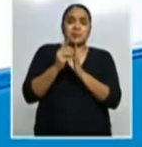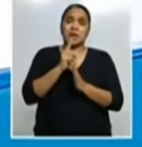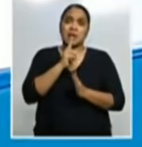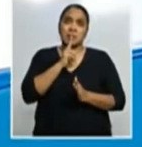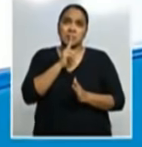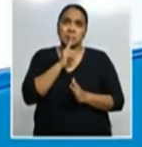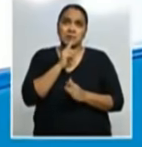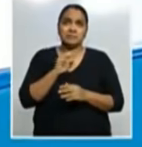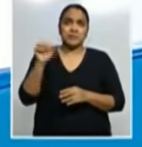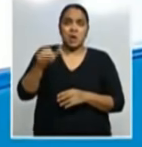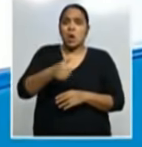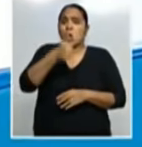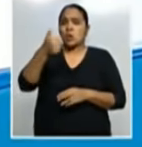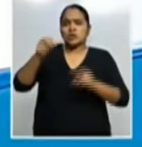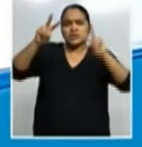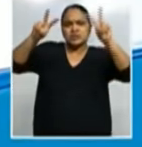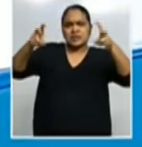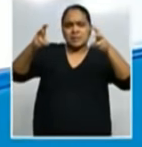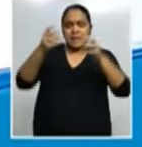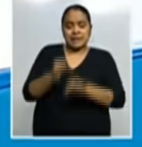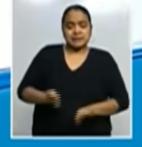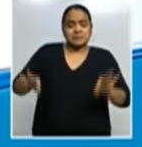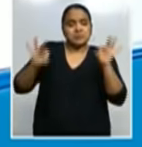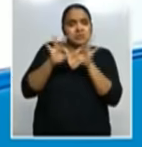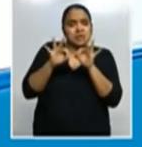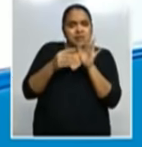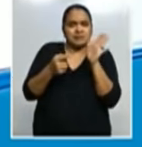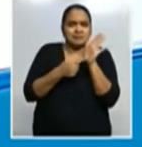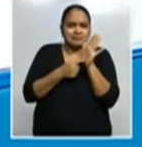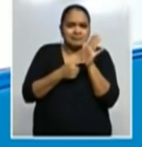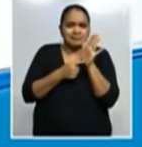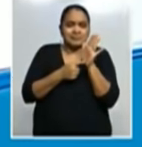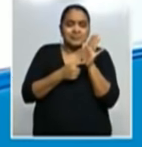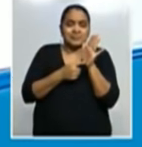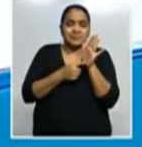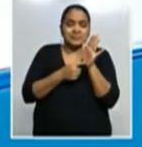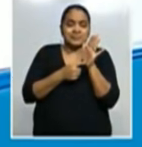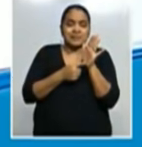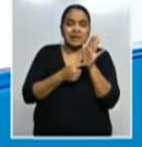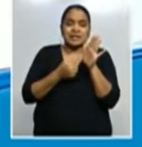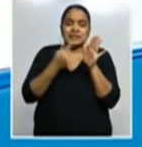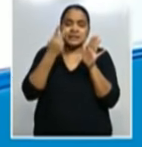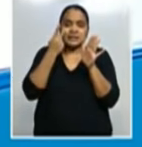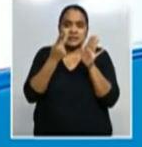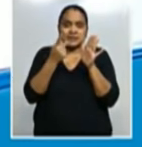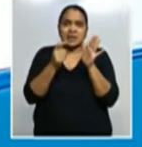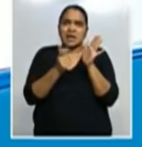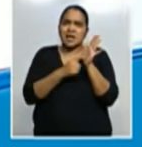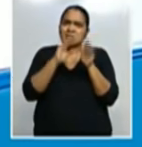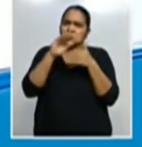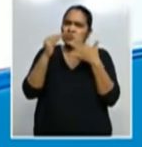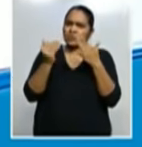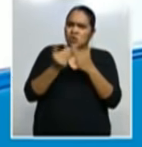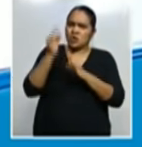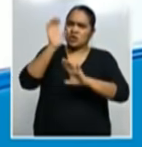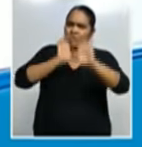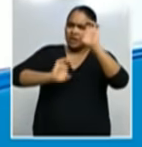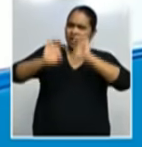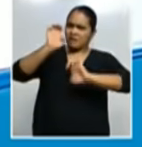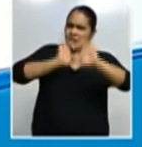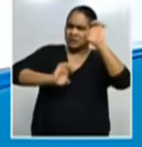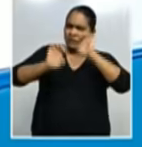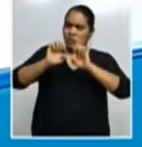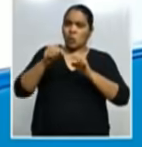tema central, y que también lo reitera el boletín del fondo, es que fíjese que todos están valorando que estamos